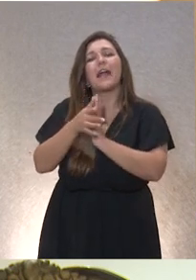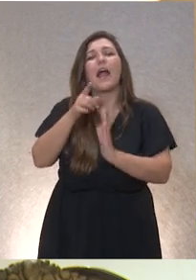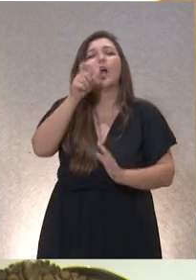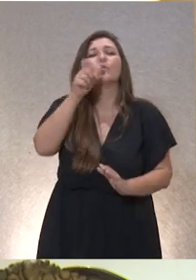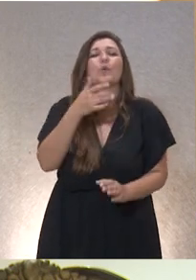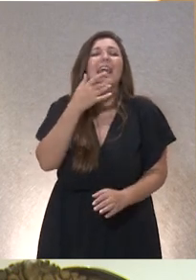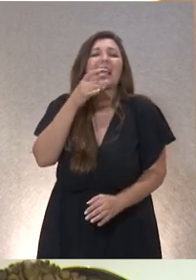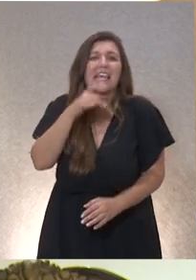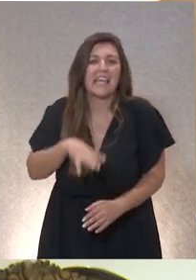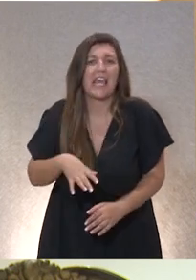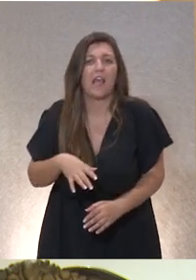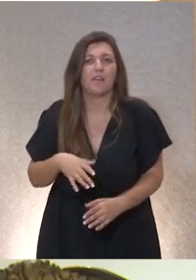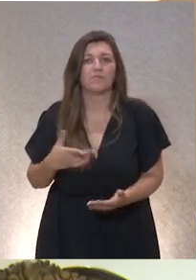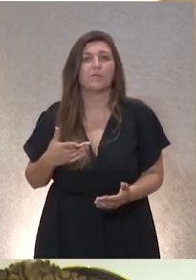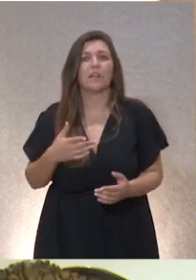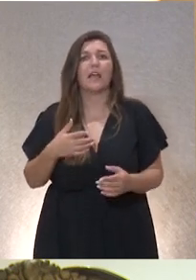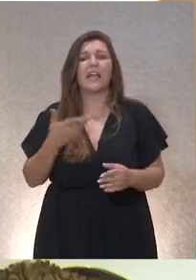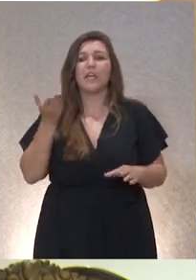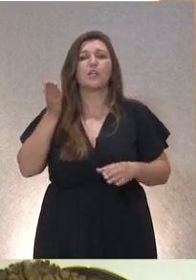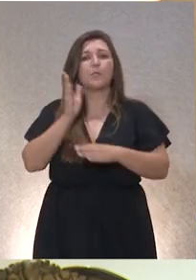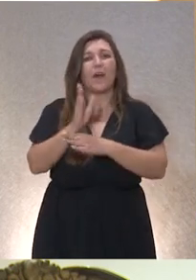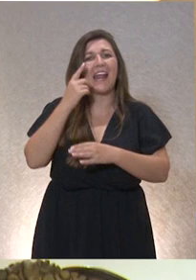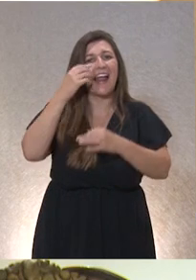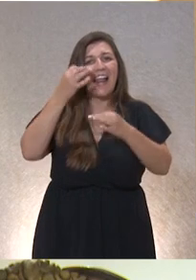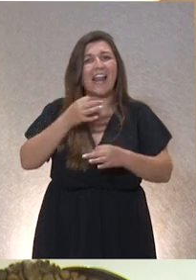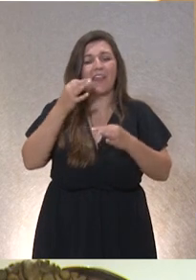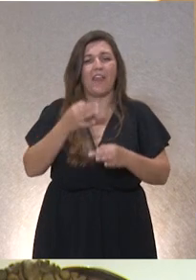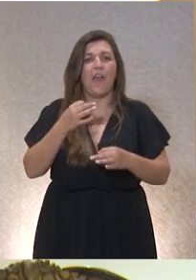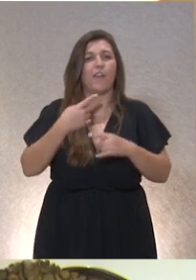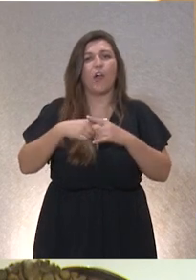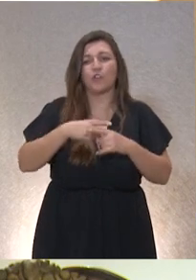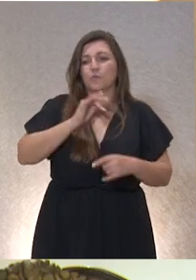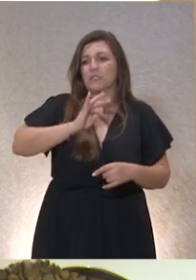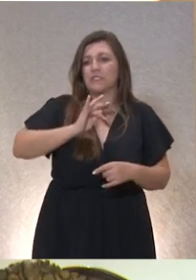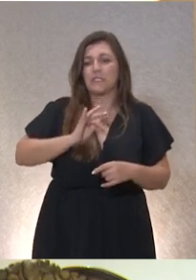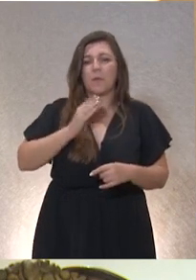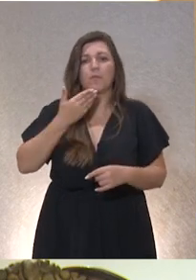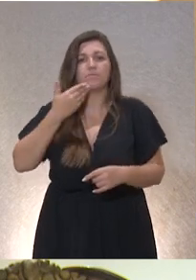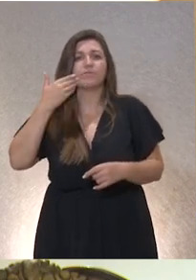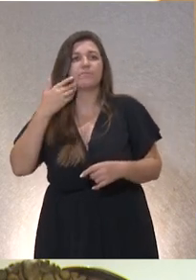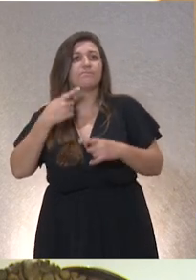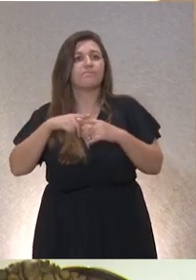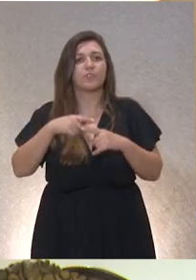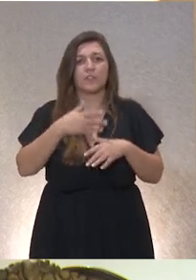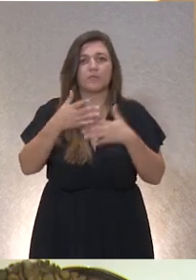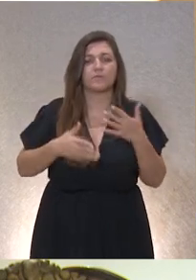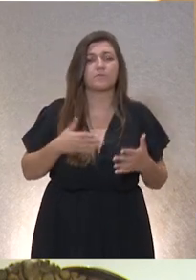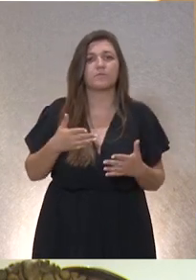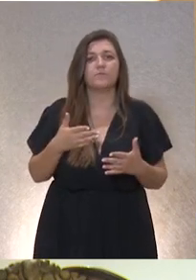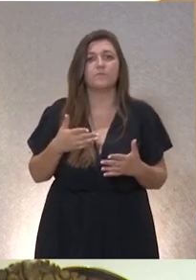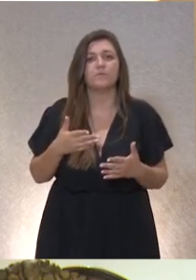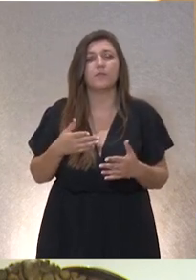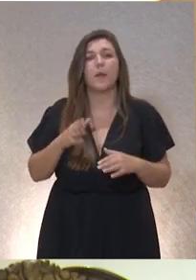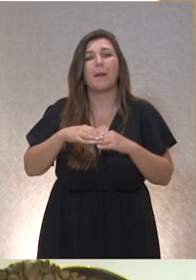dedicáis exponer vuestra realidad méritos realizaciones aspiraciones significa inventir invertir en el